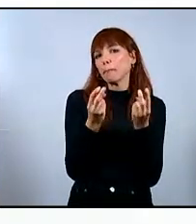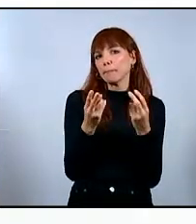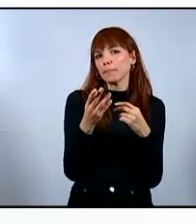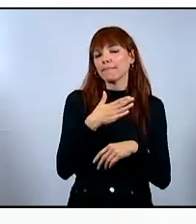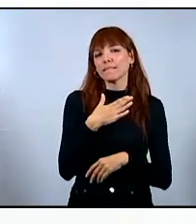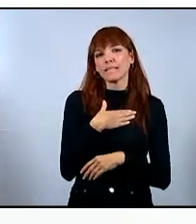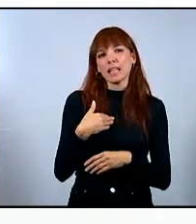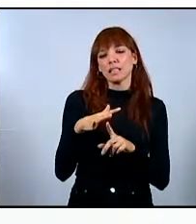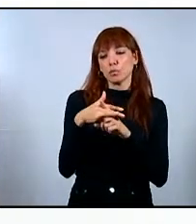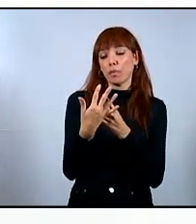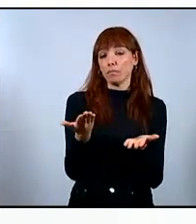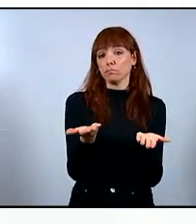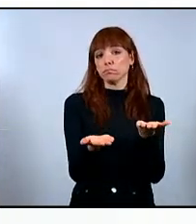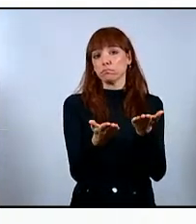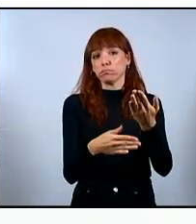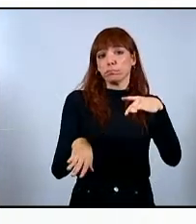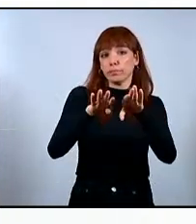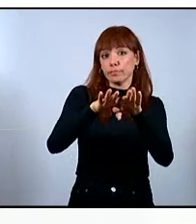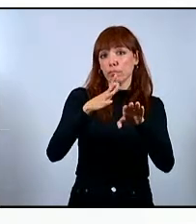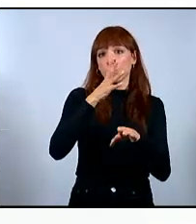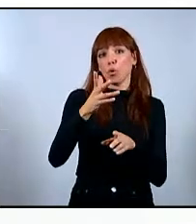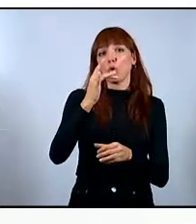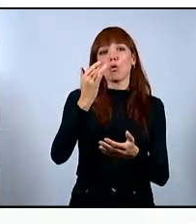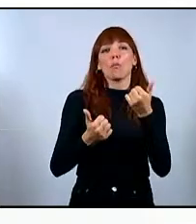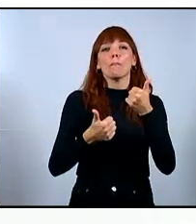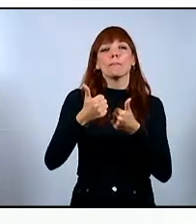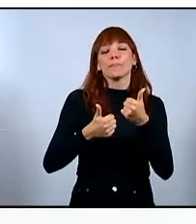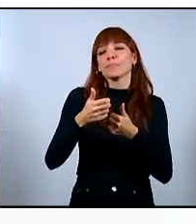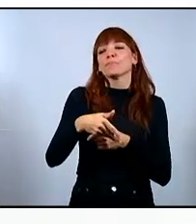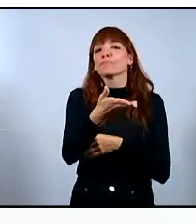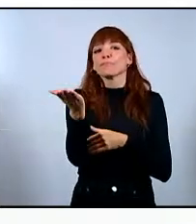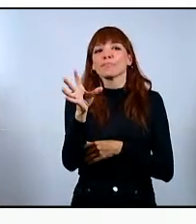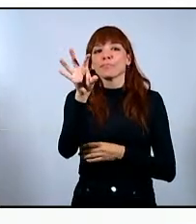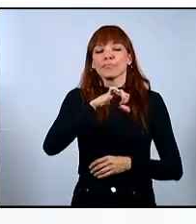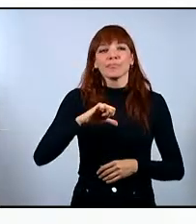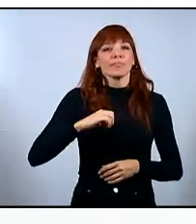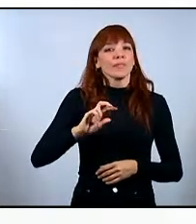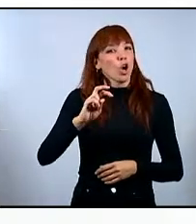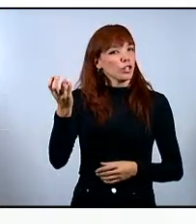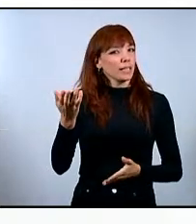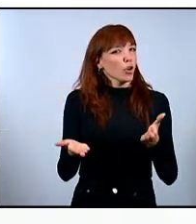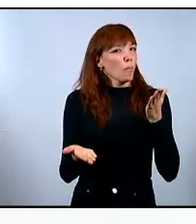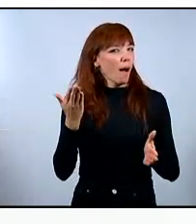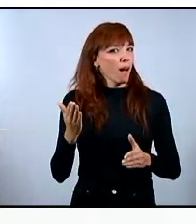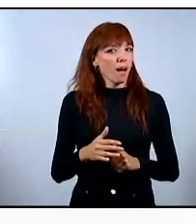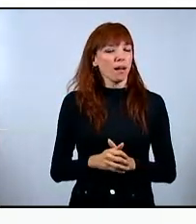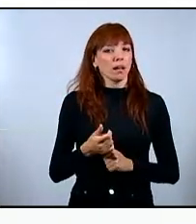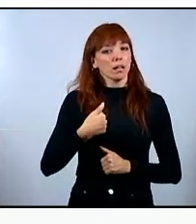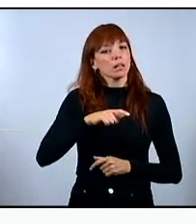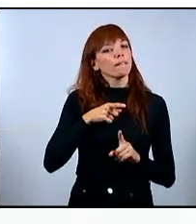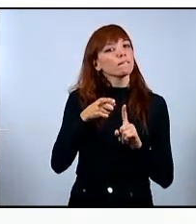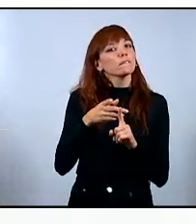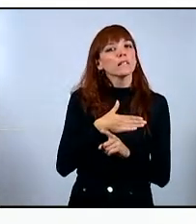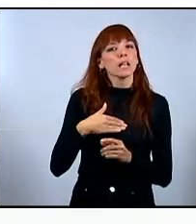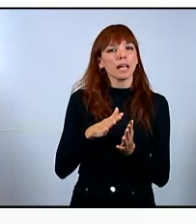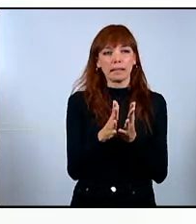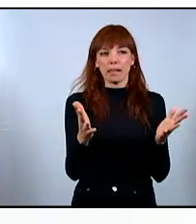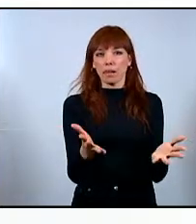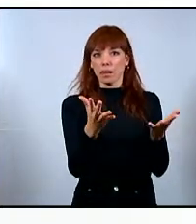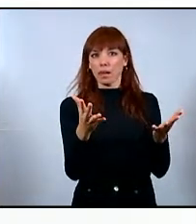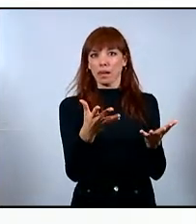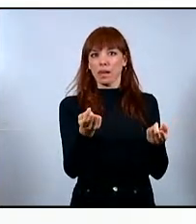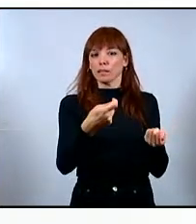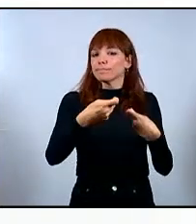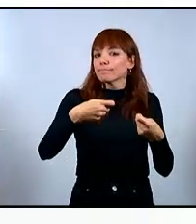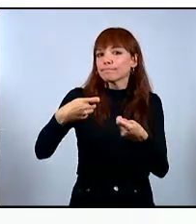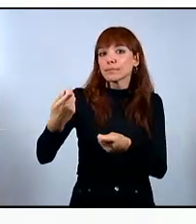situación de desigualdad con respecto a otras regiones. Nosotros lo que pretendemos es promover la matriculación, lo que queremos